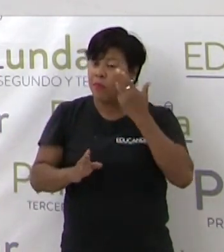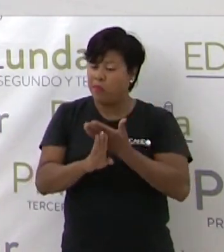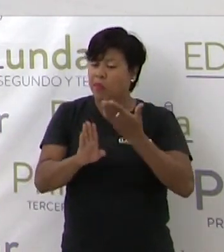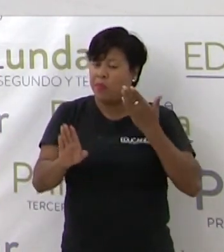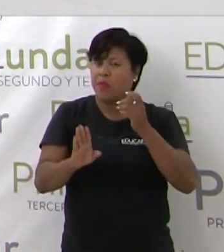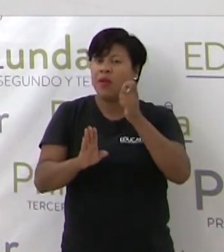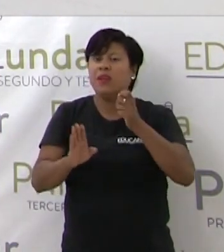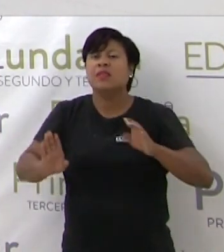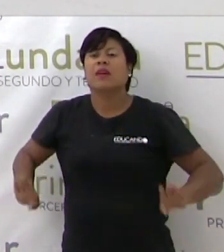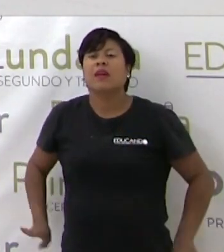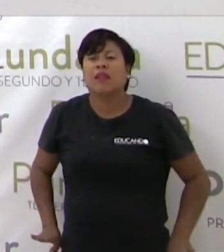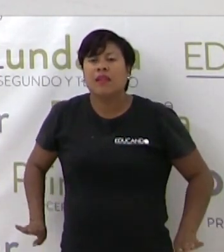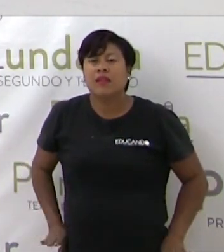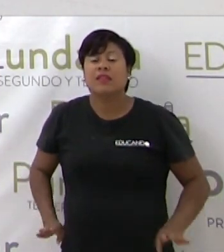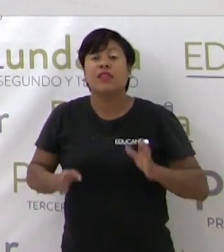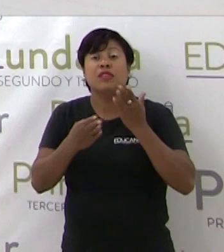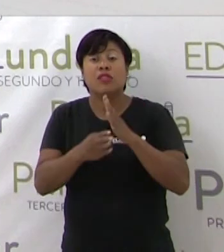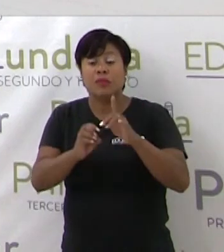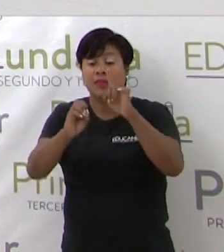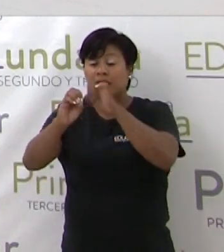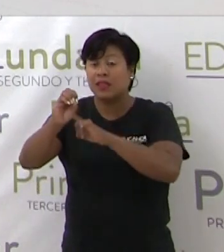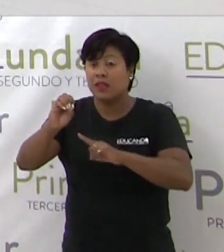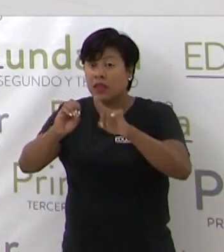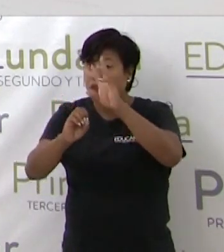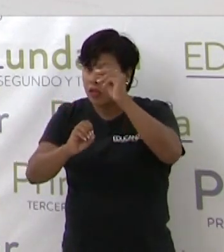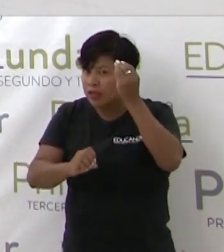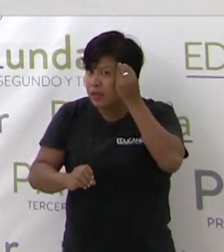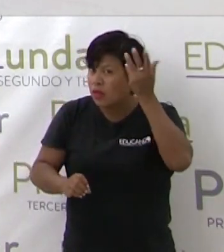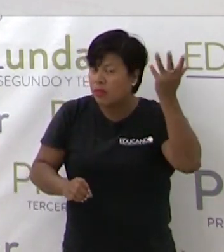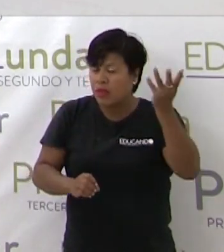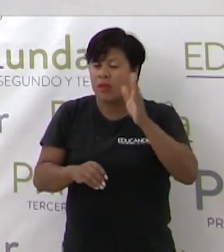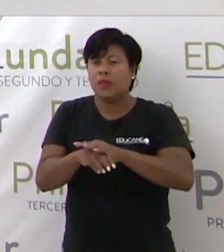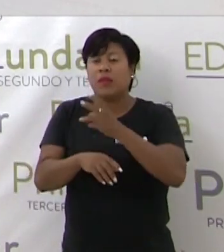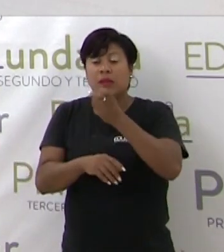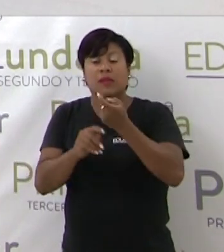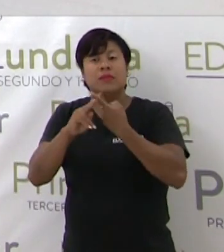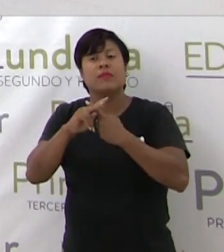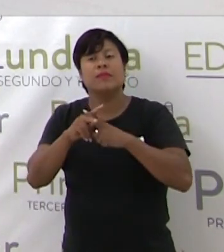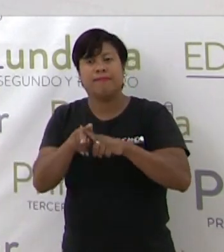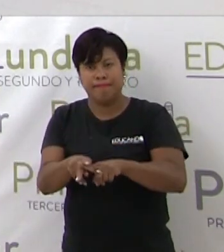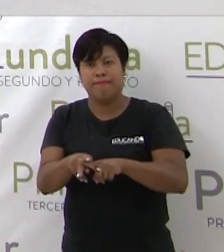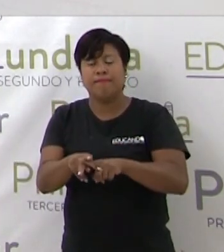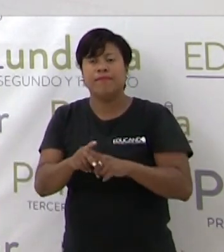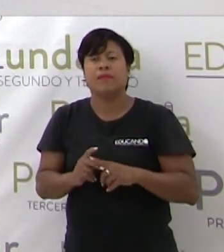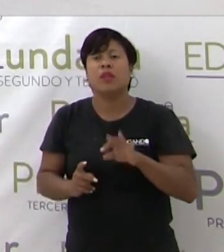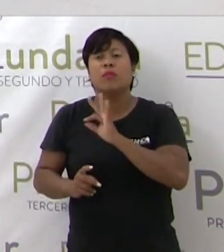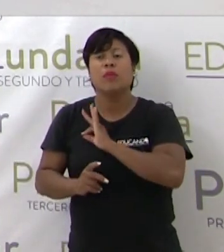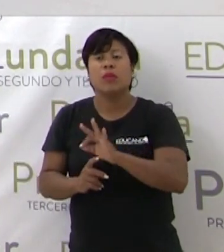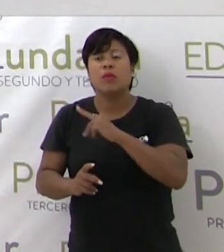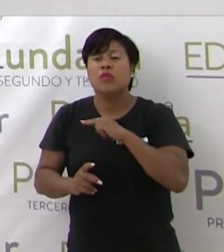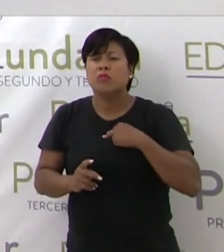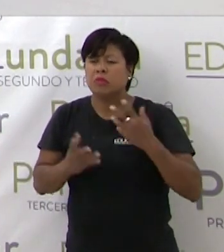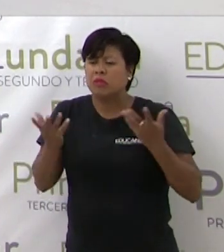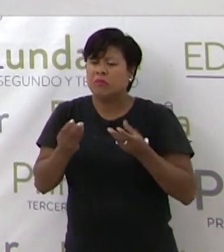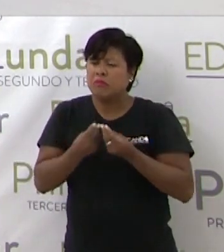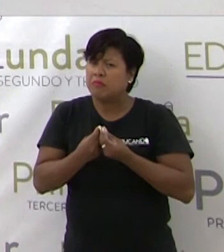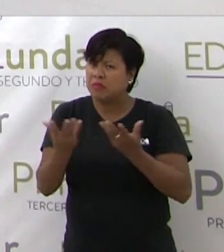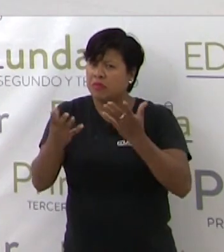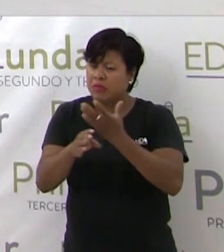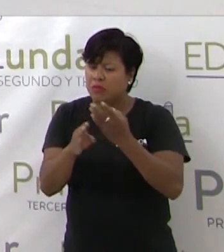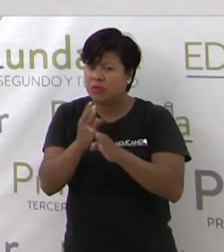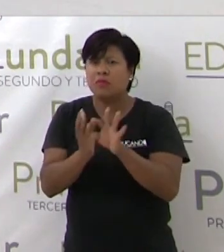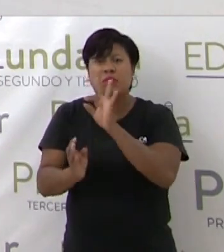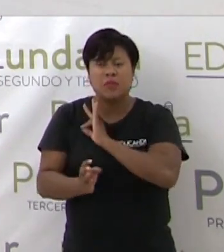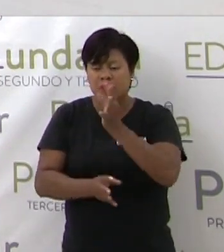características de los círculos. Es importantísimo que no se nos olviden porque a partir de ello podemos hacer muchas cosas, podemos aprender